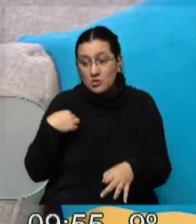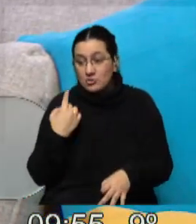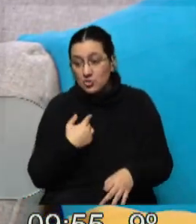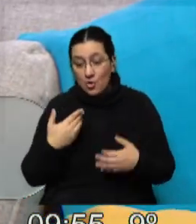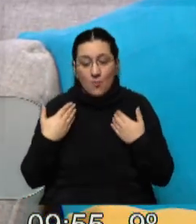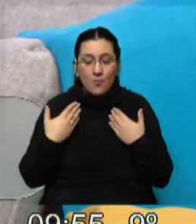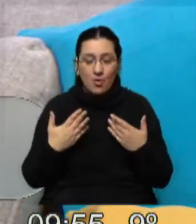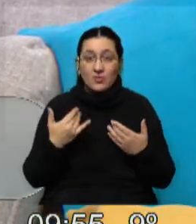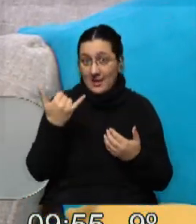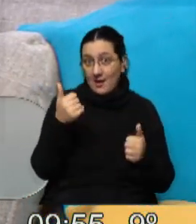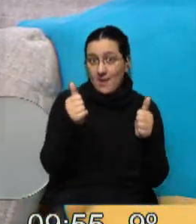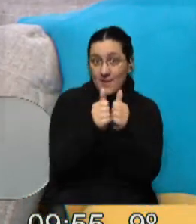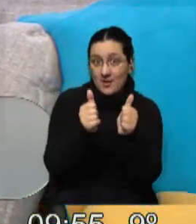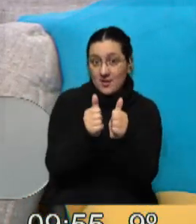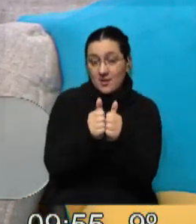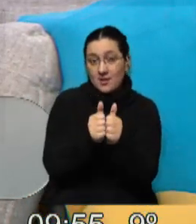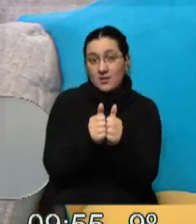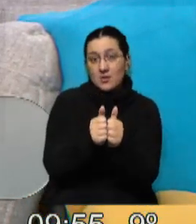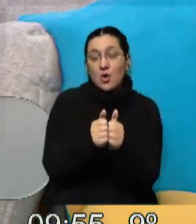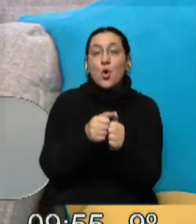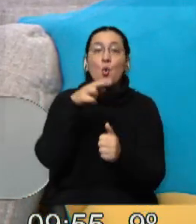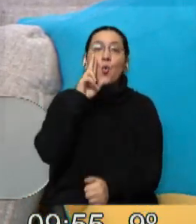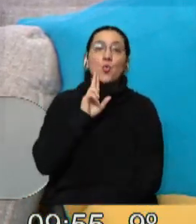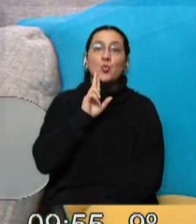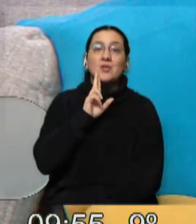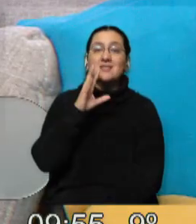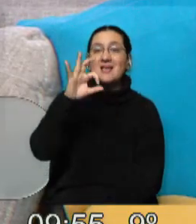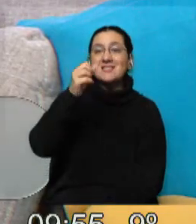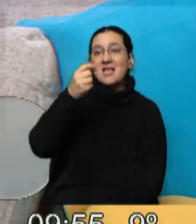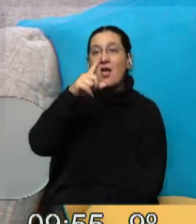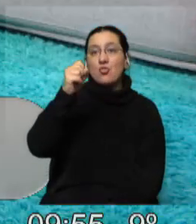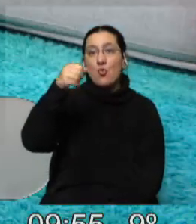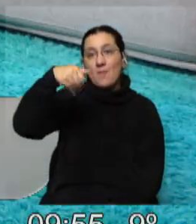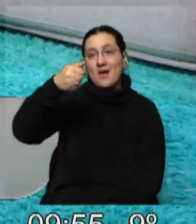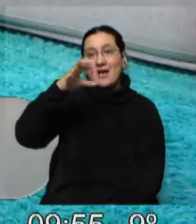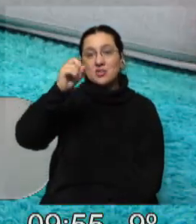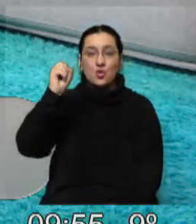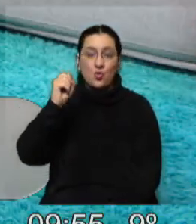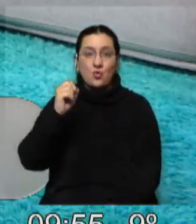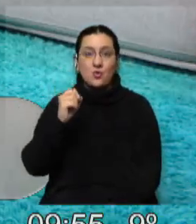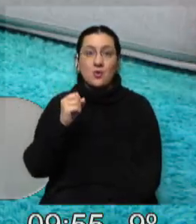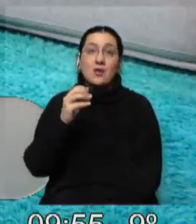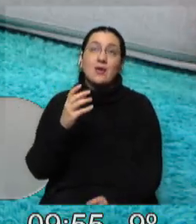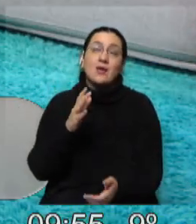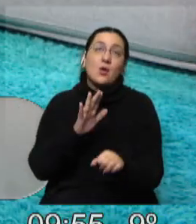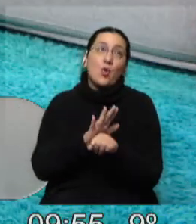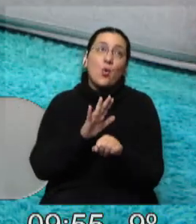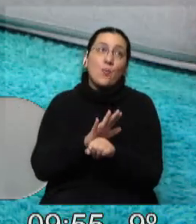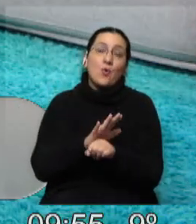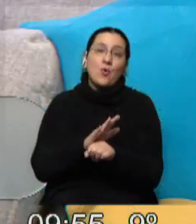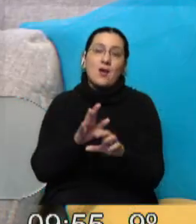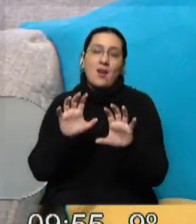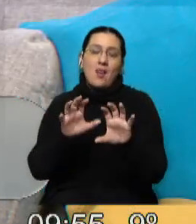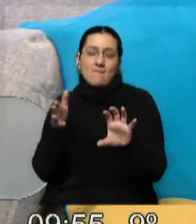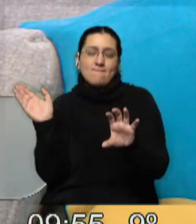tener en las parejas lo que se llaman conductas sadomasos. Amateurismo, amateurismo. Sí, ¿qué es? La nalgada es